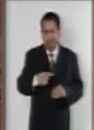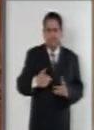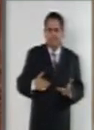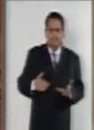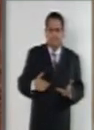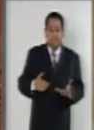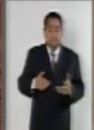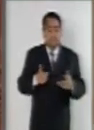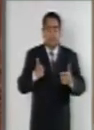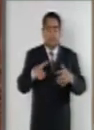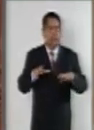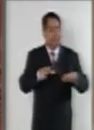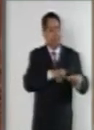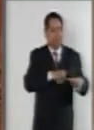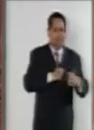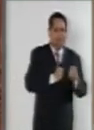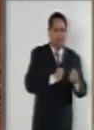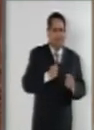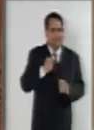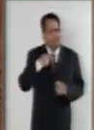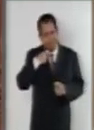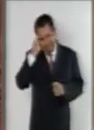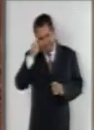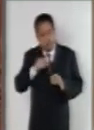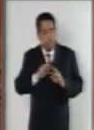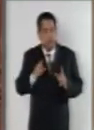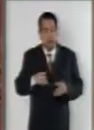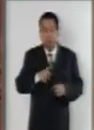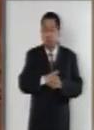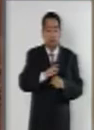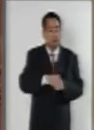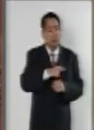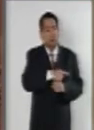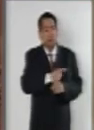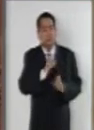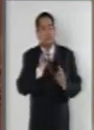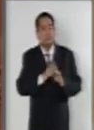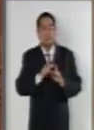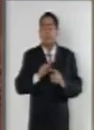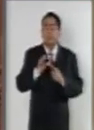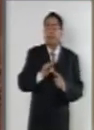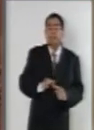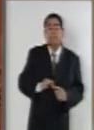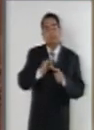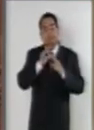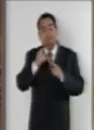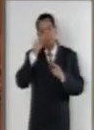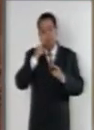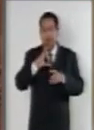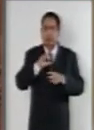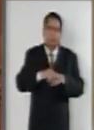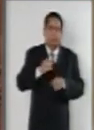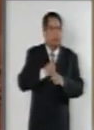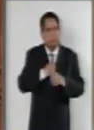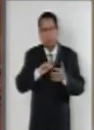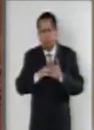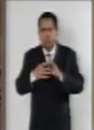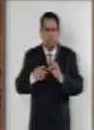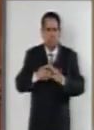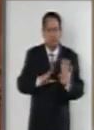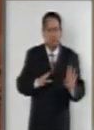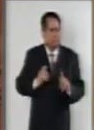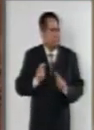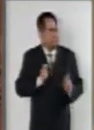de la riqueza. Y claro, que tengan su ventanilla única para que no batallen con la